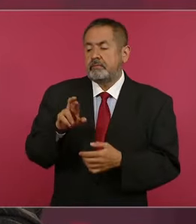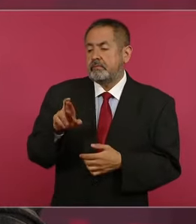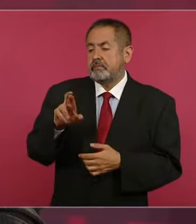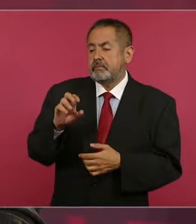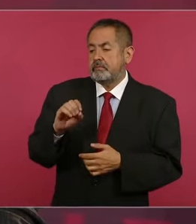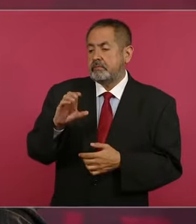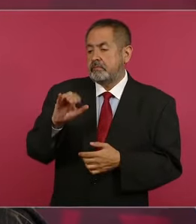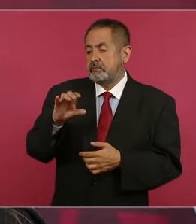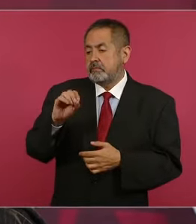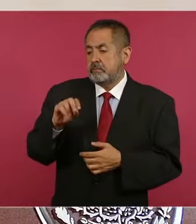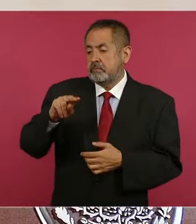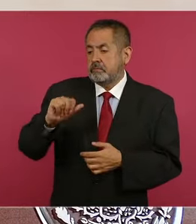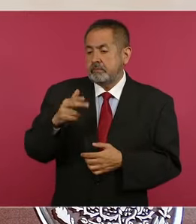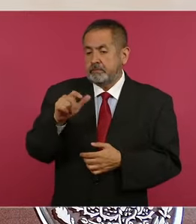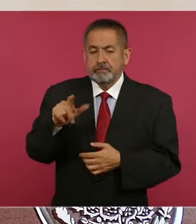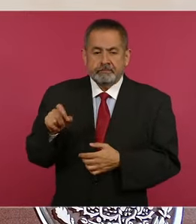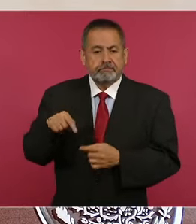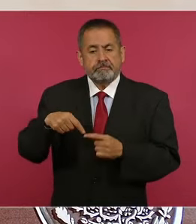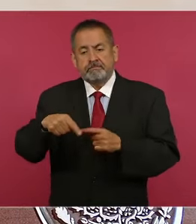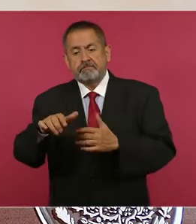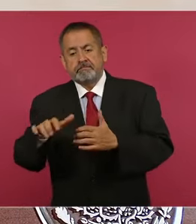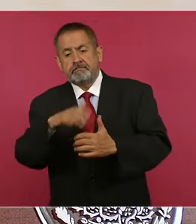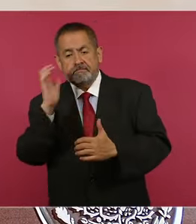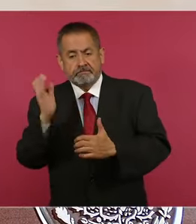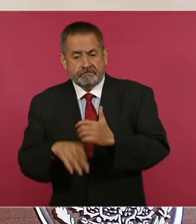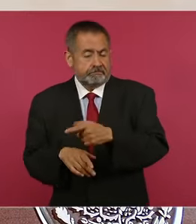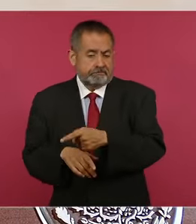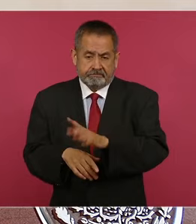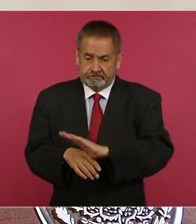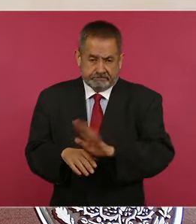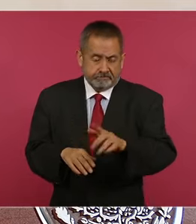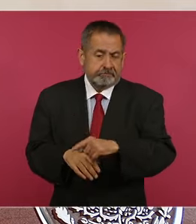de Rocío, pues ya termina,